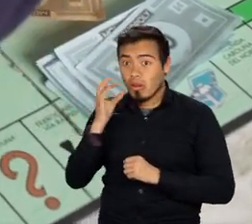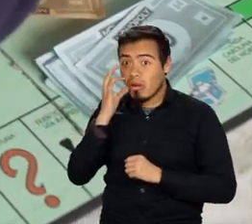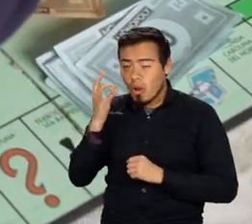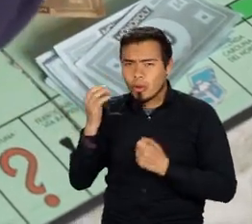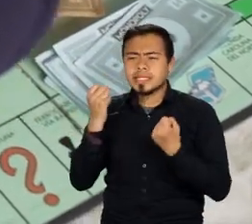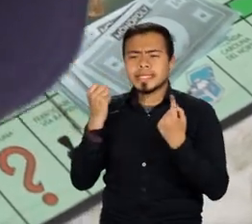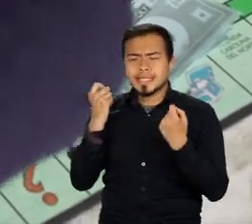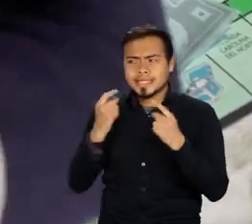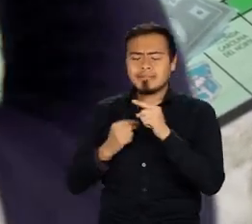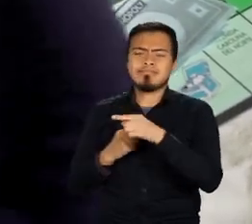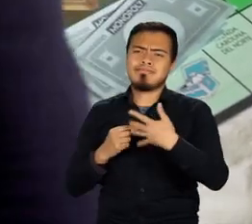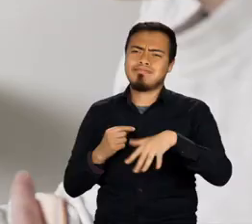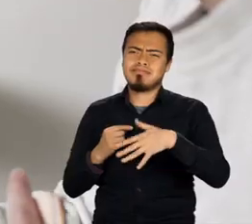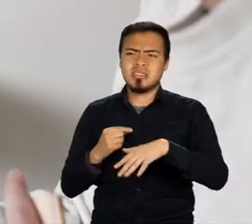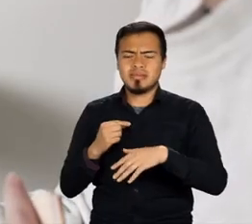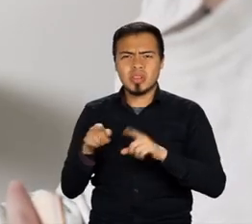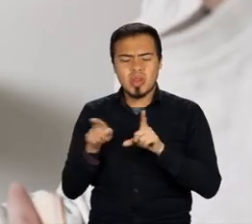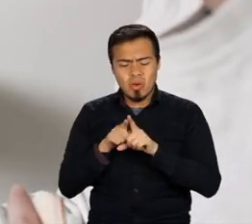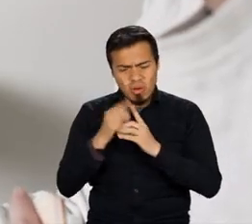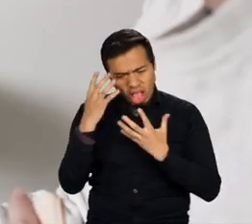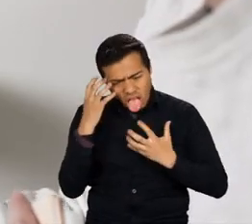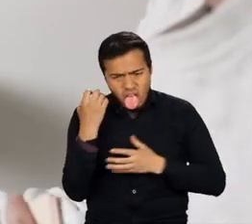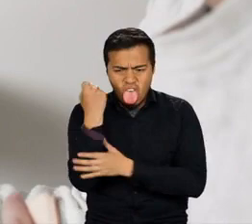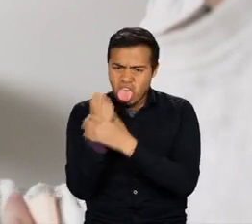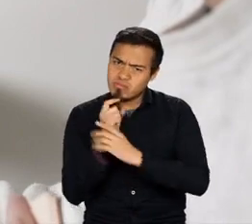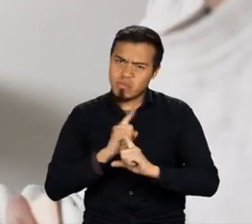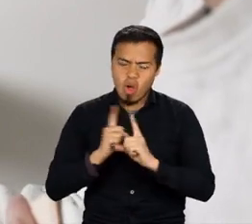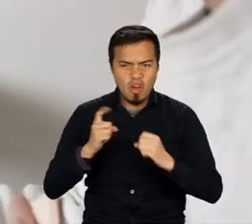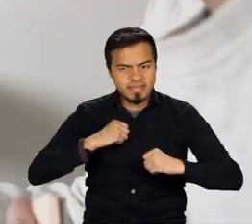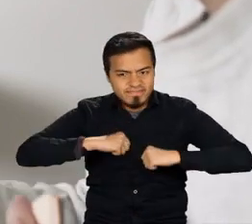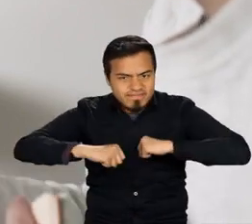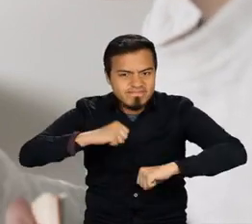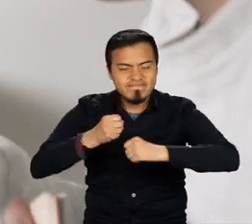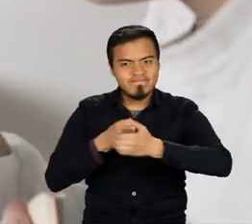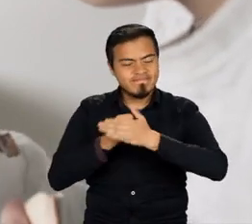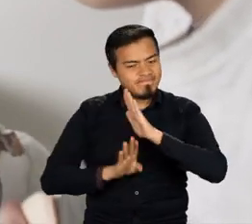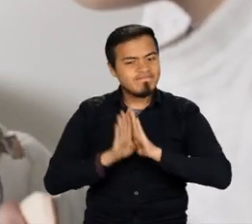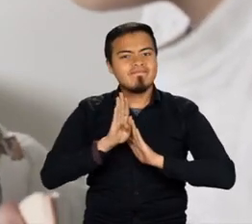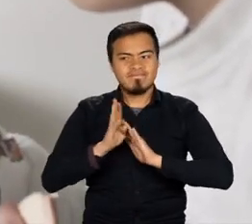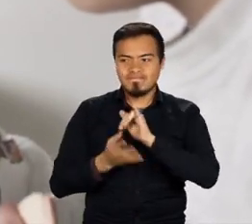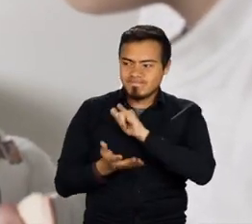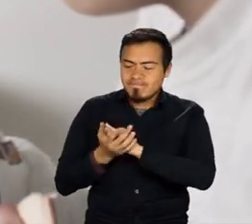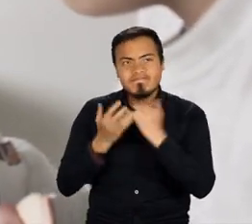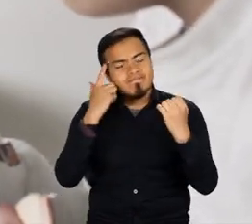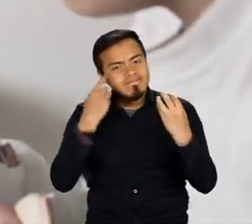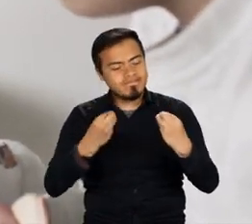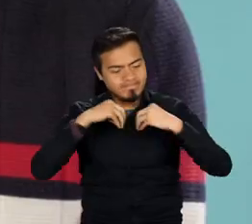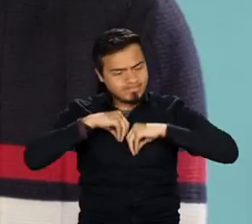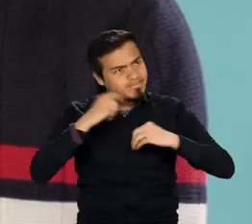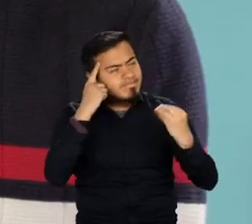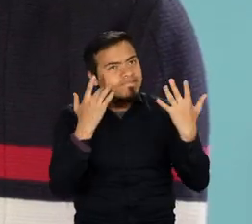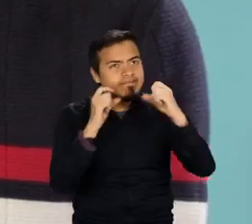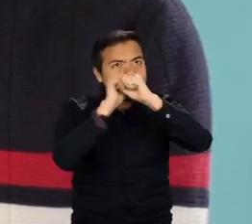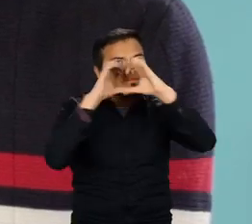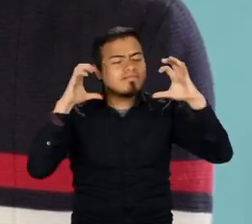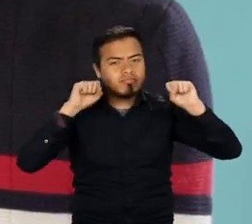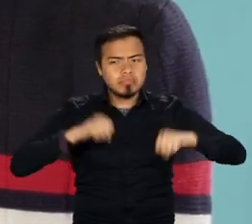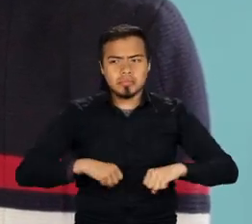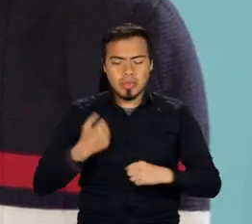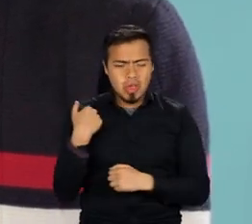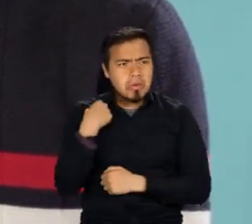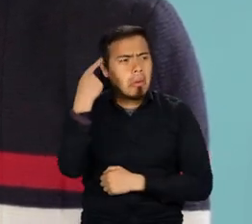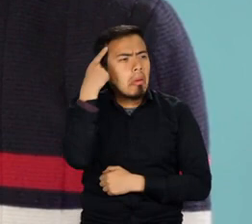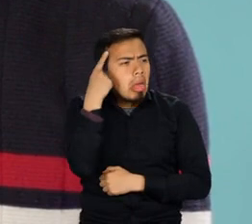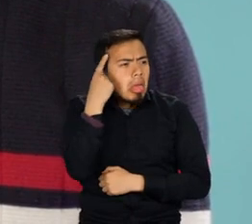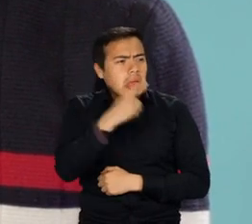entender, nunca sintió rendirse. Por el contrario, la esperanza era parte de su día a día. creo que nunca la perdí. O